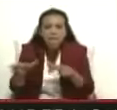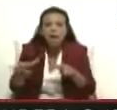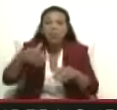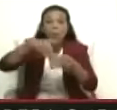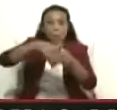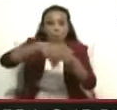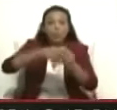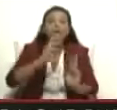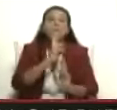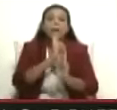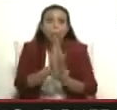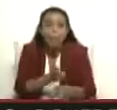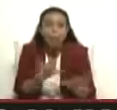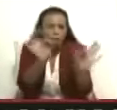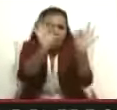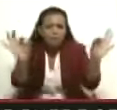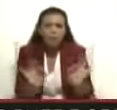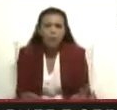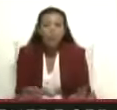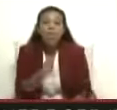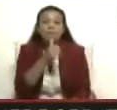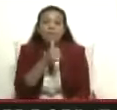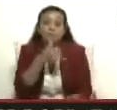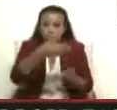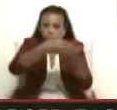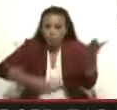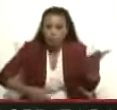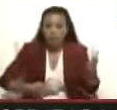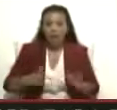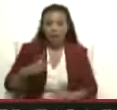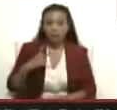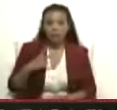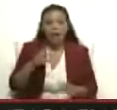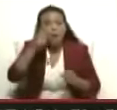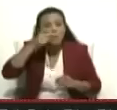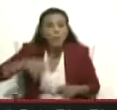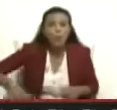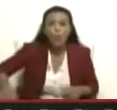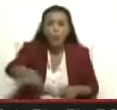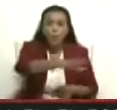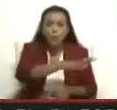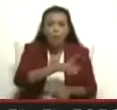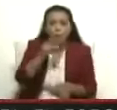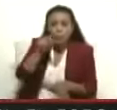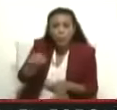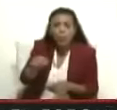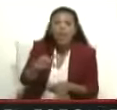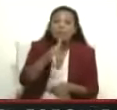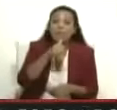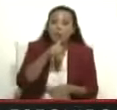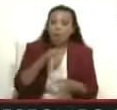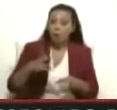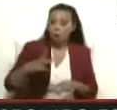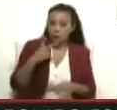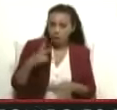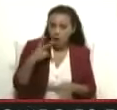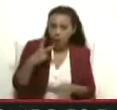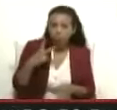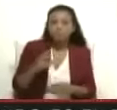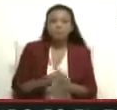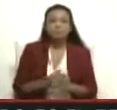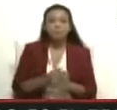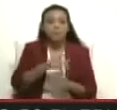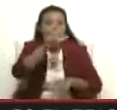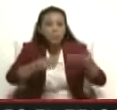votos estructurados, le informamos al pueblo escrutado, le informamos al pueblo